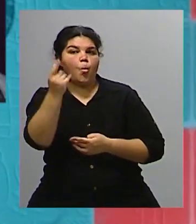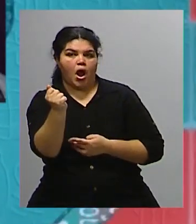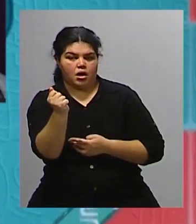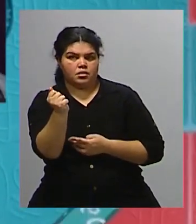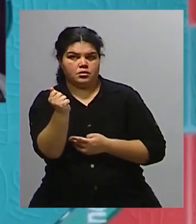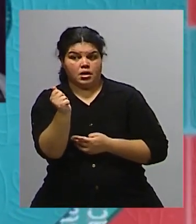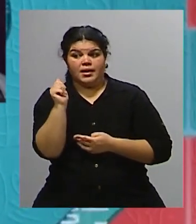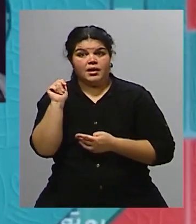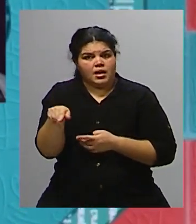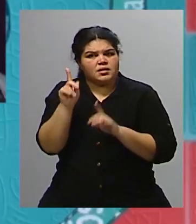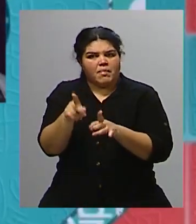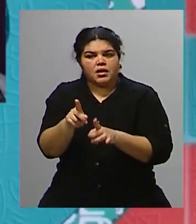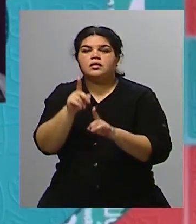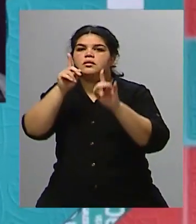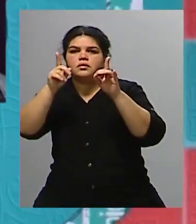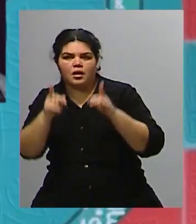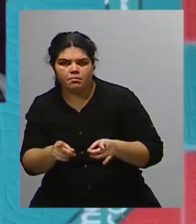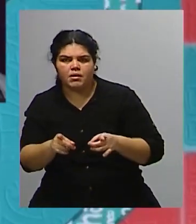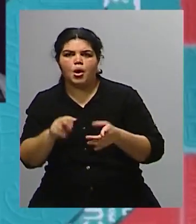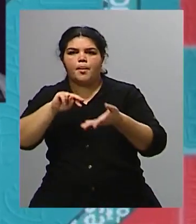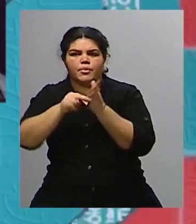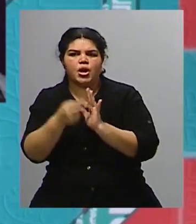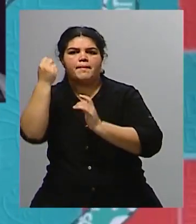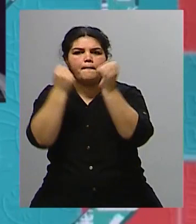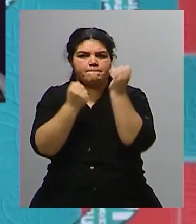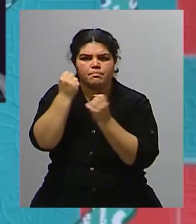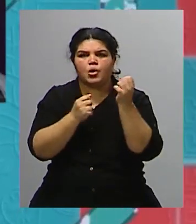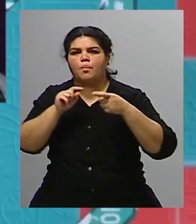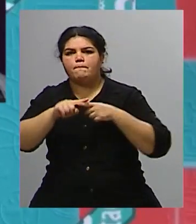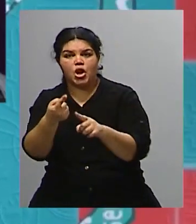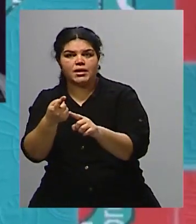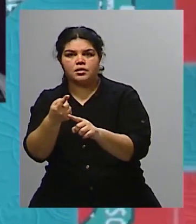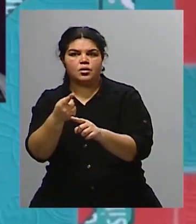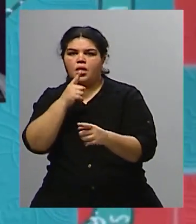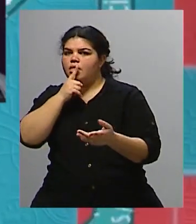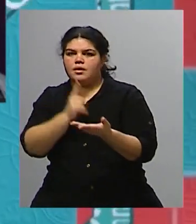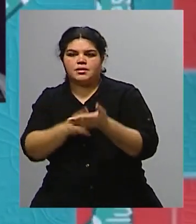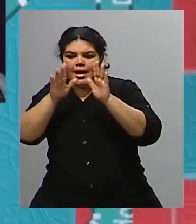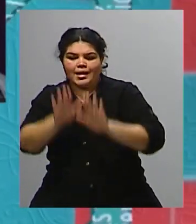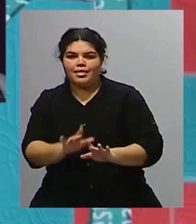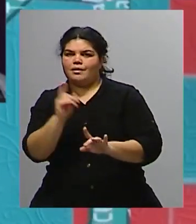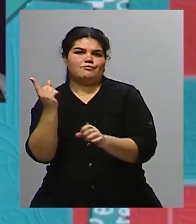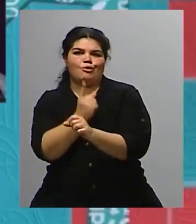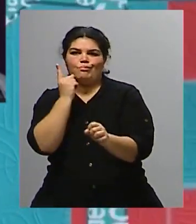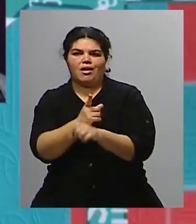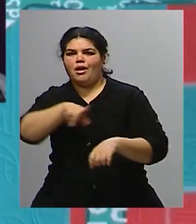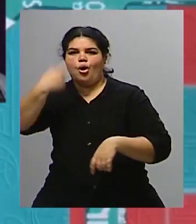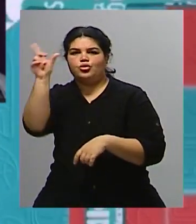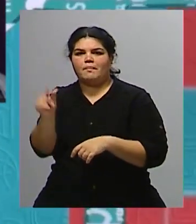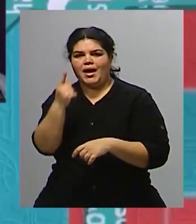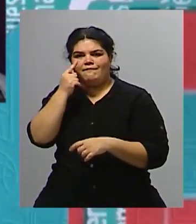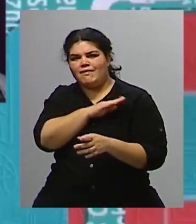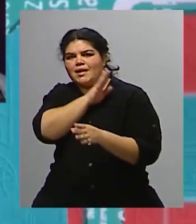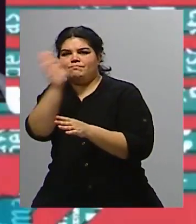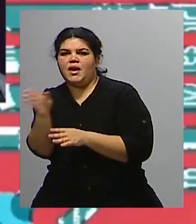de expulsión de personas que por razones políticas y económicas no pueden quedarse en Nicaragua. Bueno, vamos a seguir analizando este